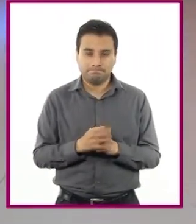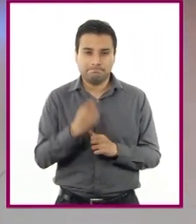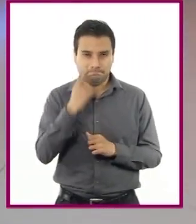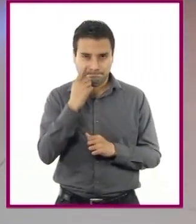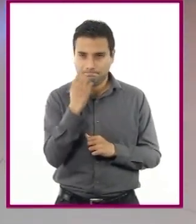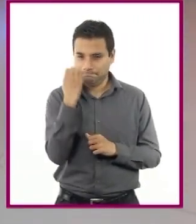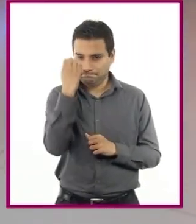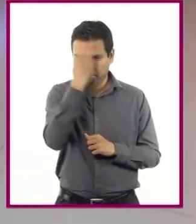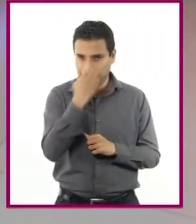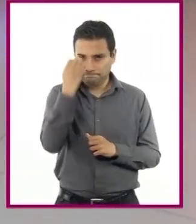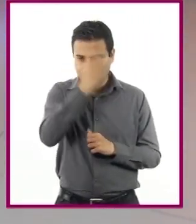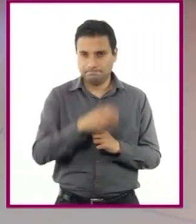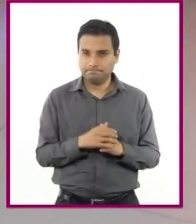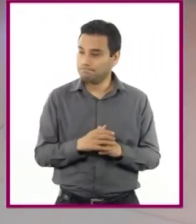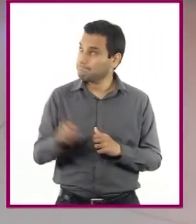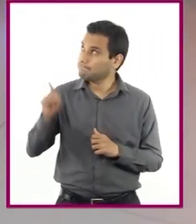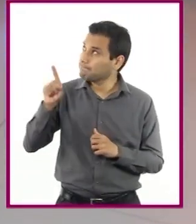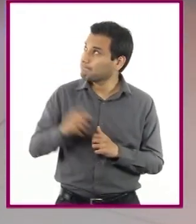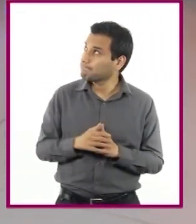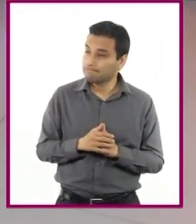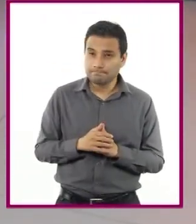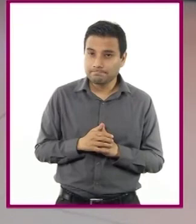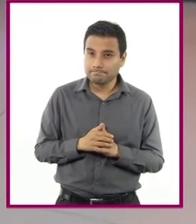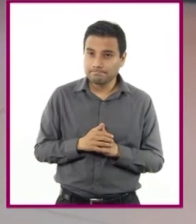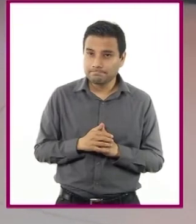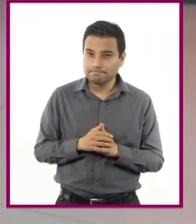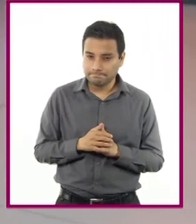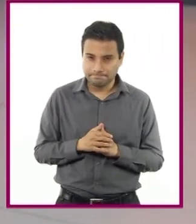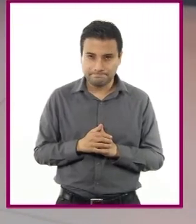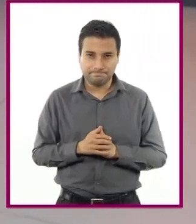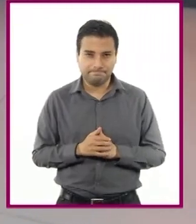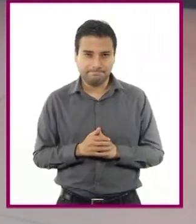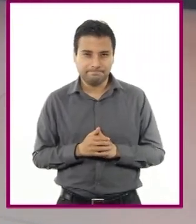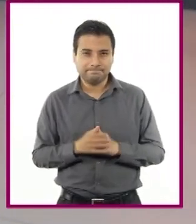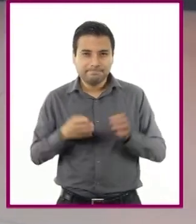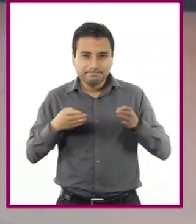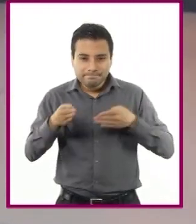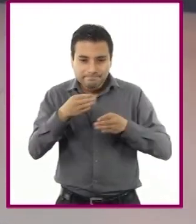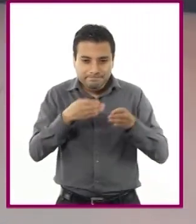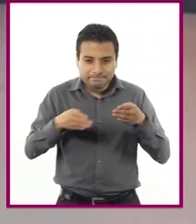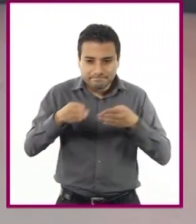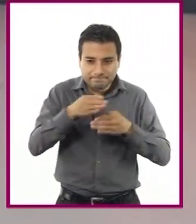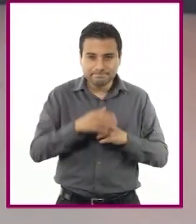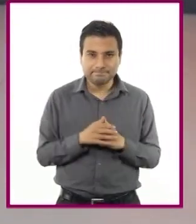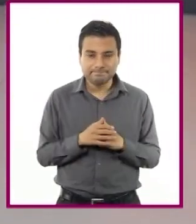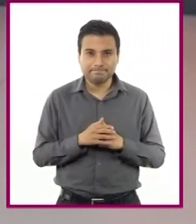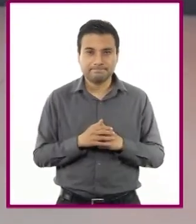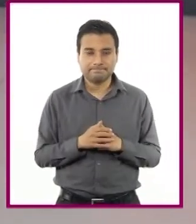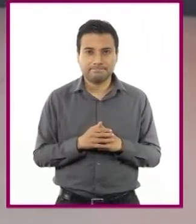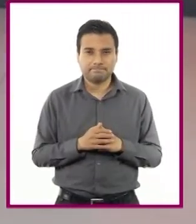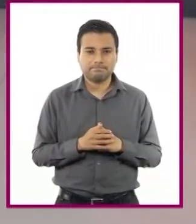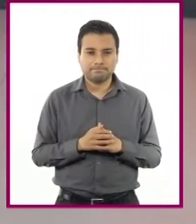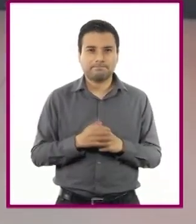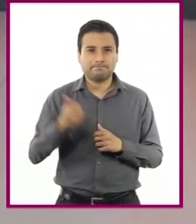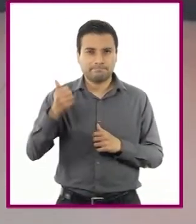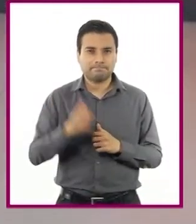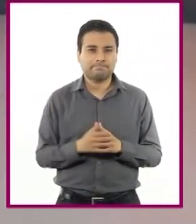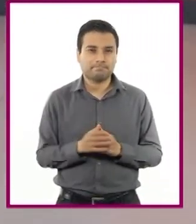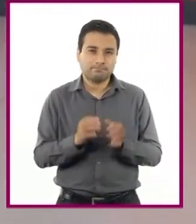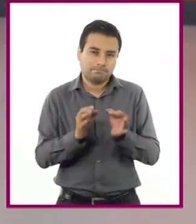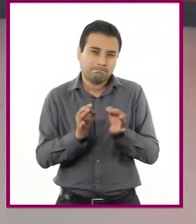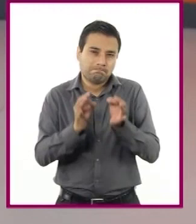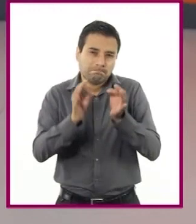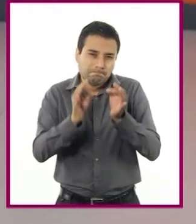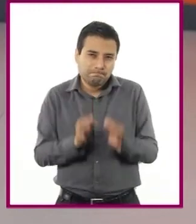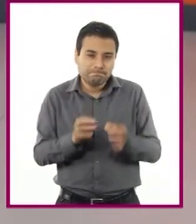Analicemos el caso de una pecera en forma de prisma triangular, cuyo diseño está realizado para colocarse en las